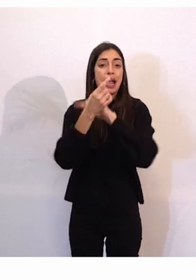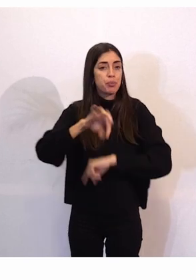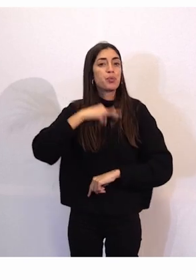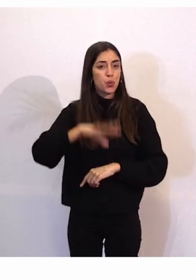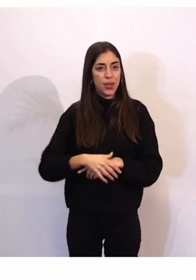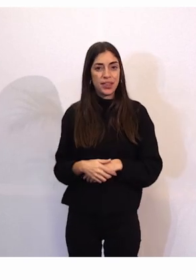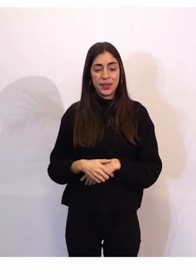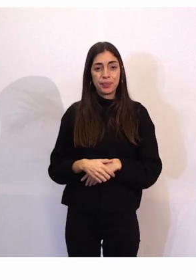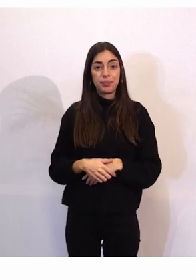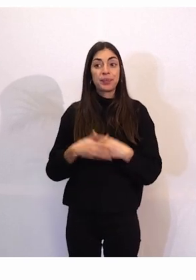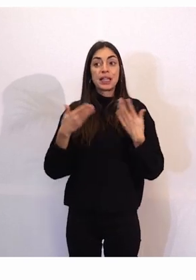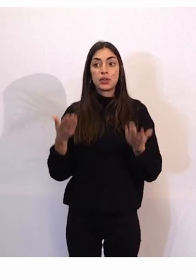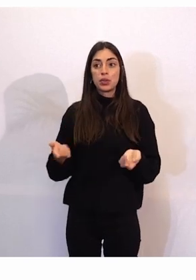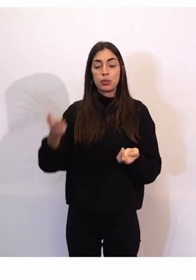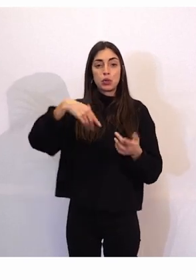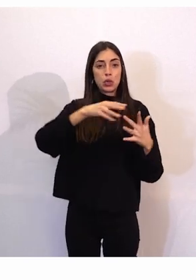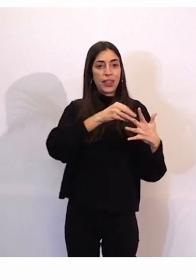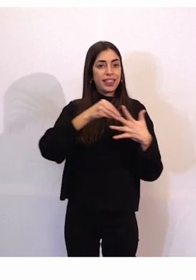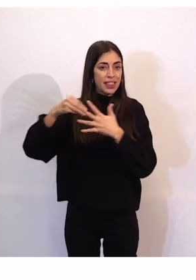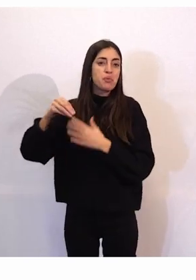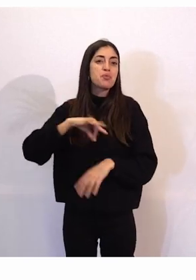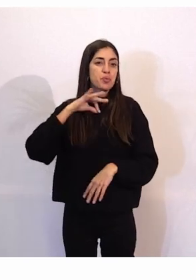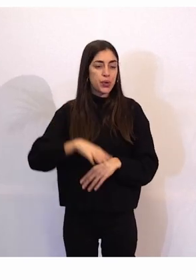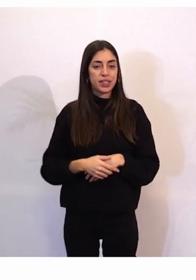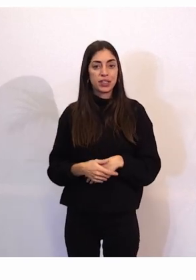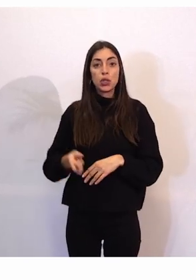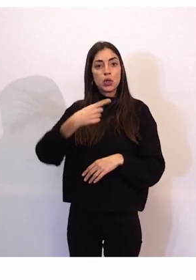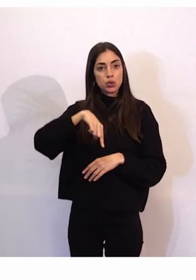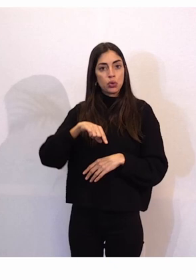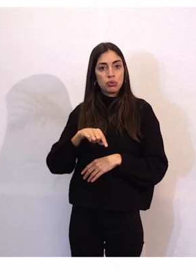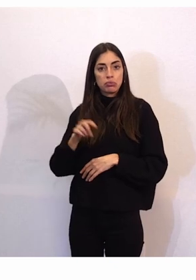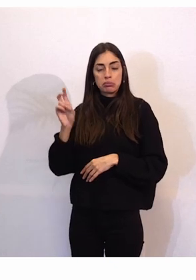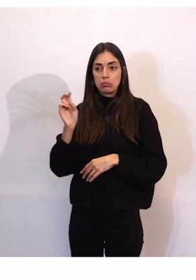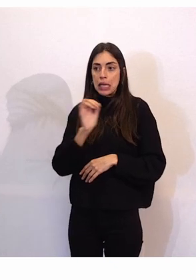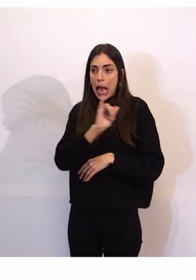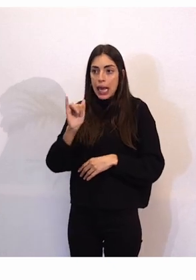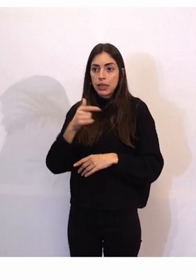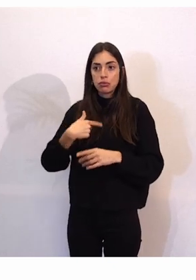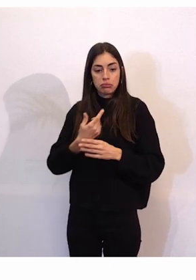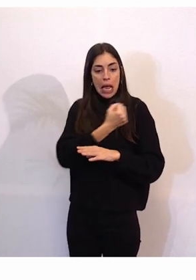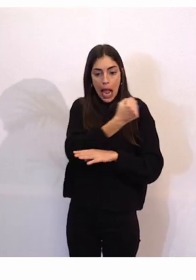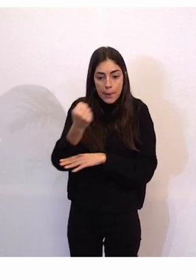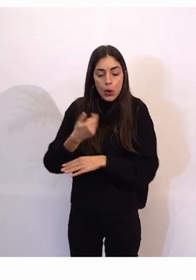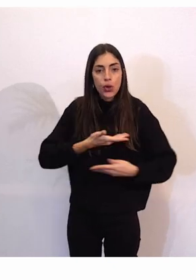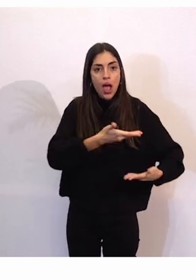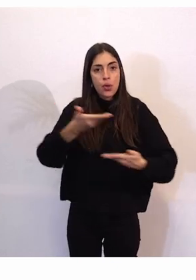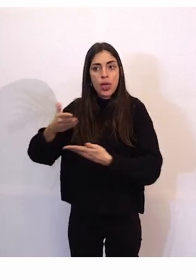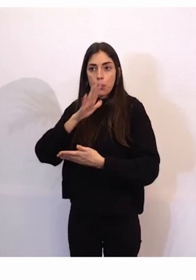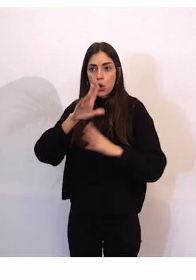que llegar a liderarlos. Nosotros estamos aquí, os vamos a ayudar y os vamos a apoyar. Hay mucha sociedad que os